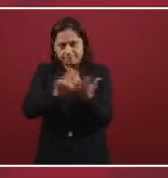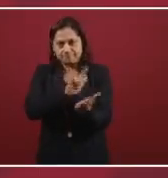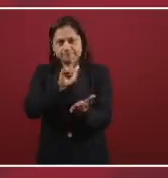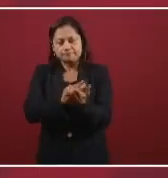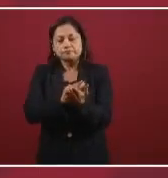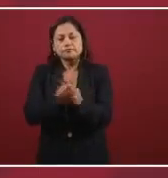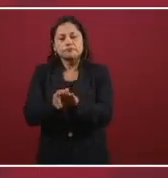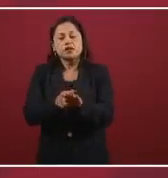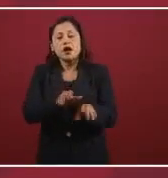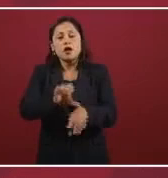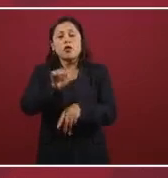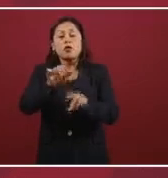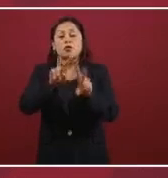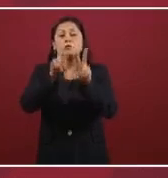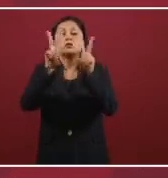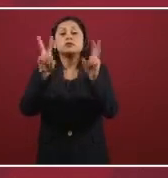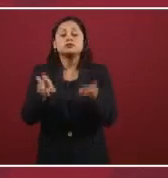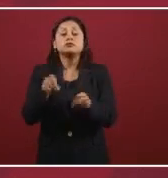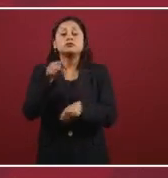decir, a ver,